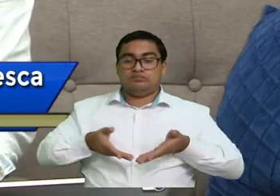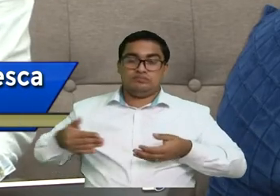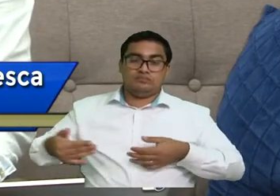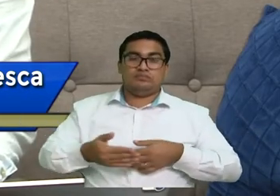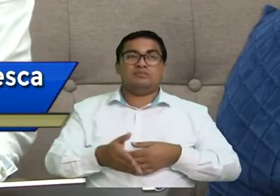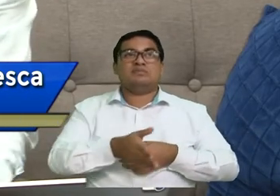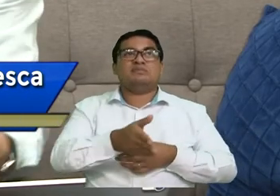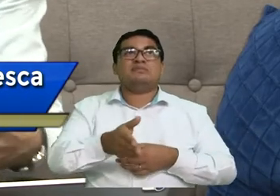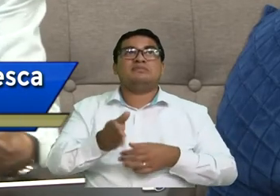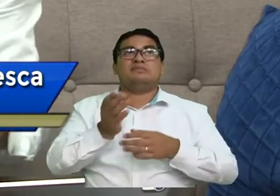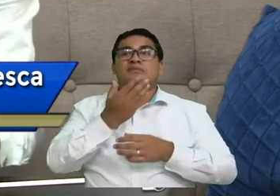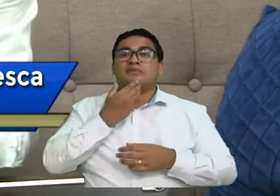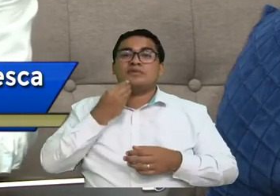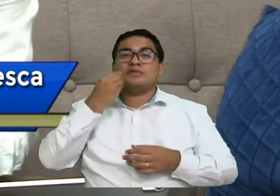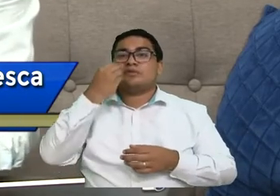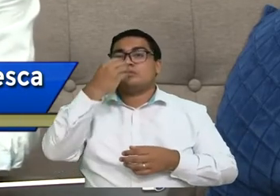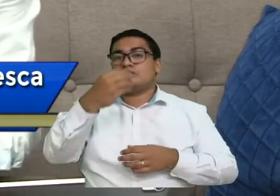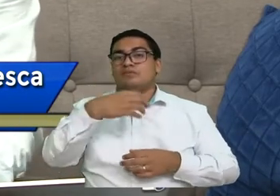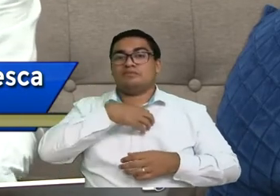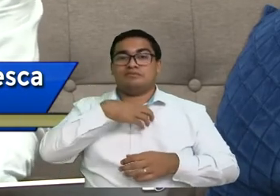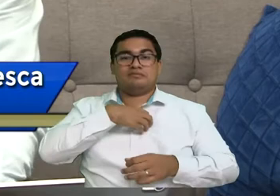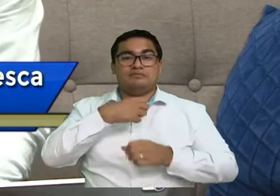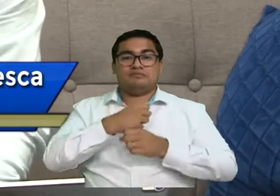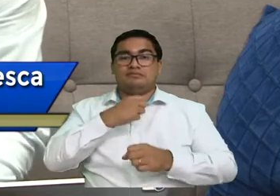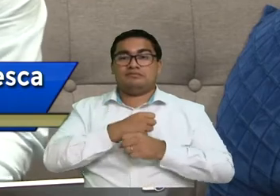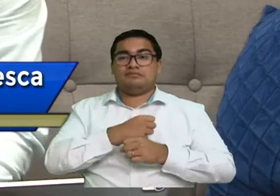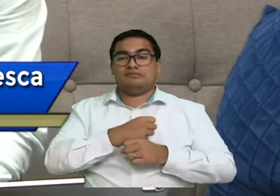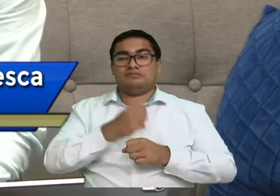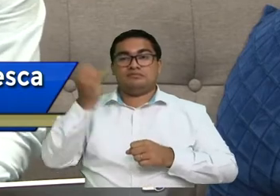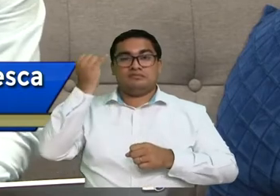sido de jóvenes emprendedores